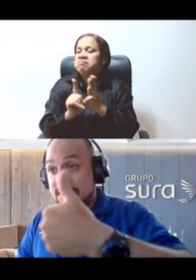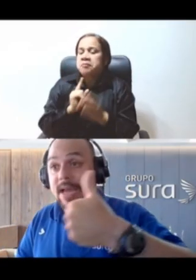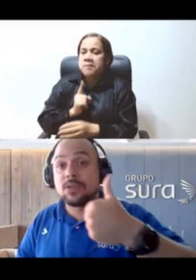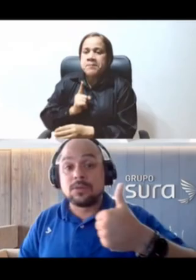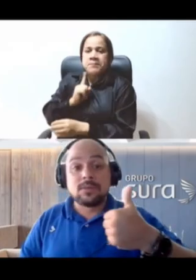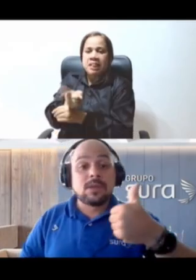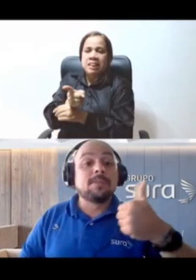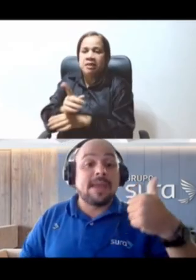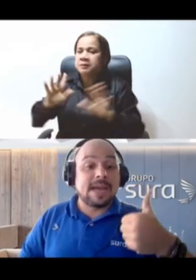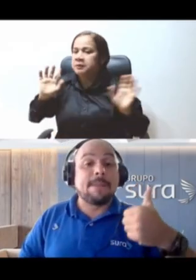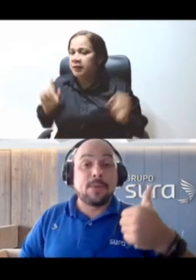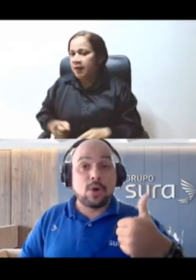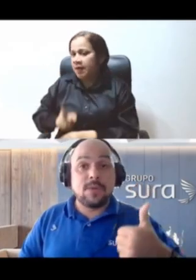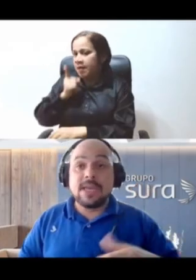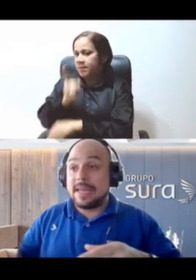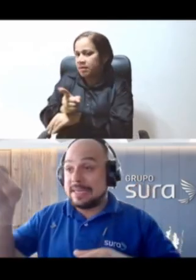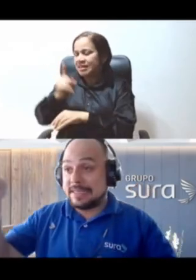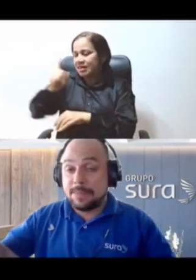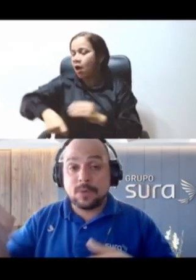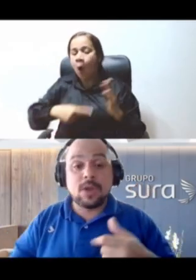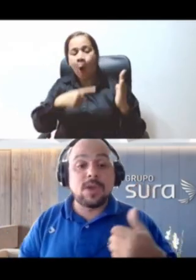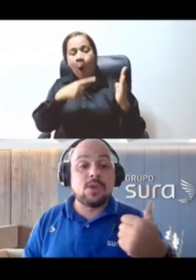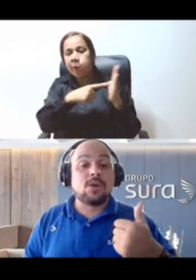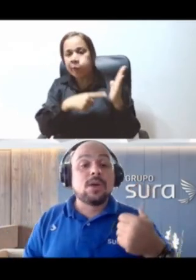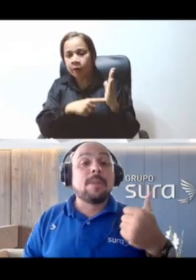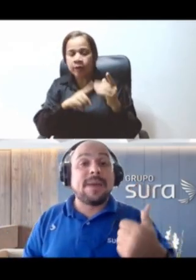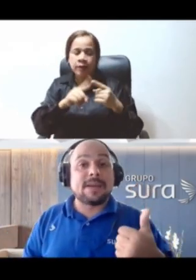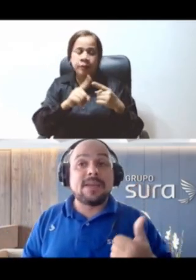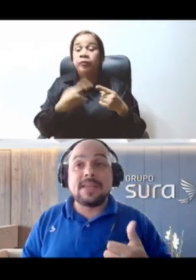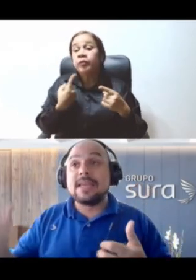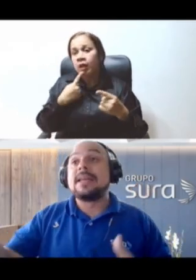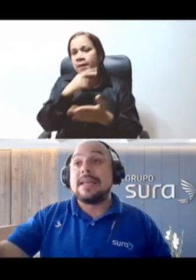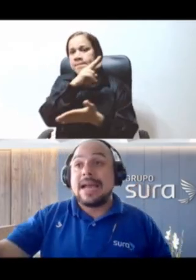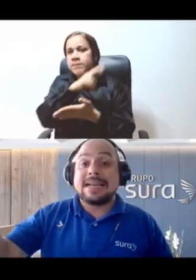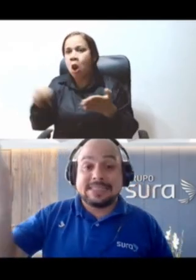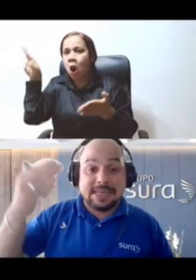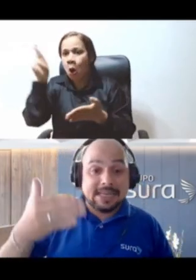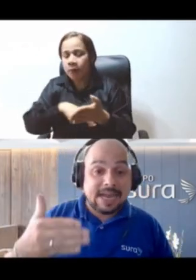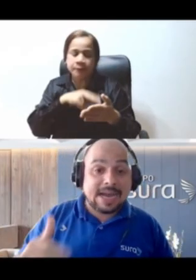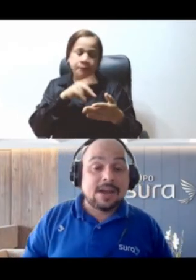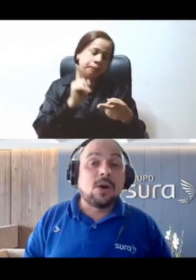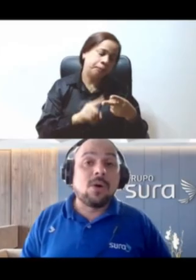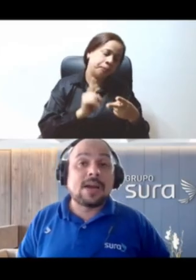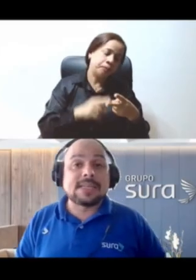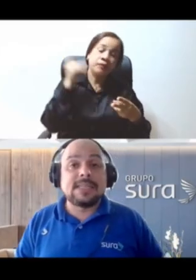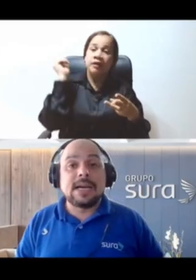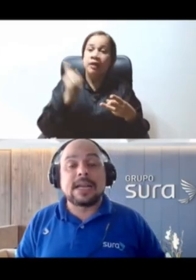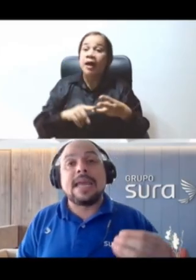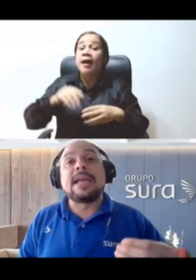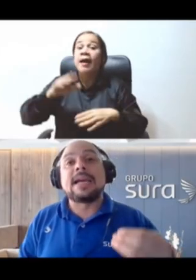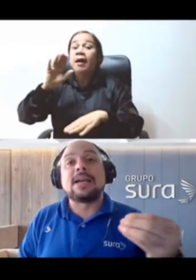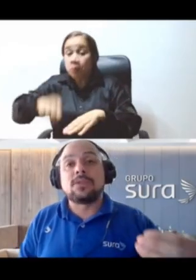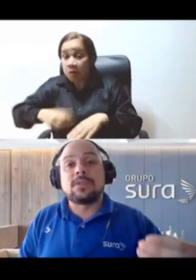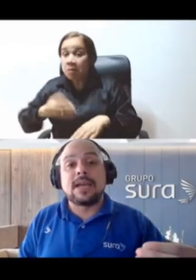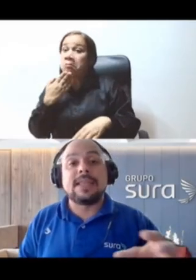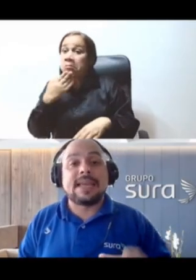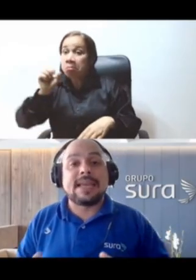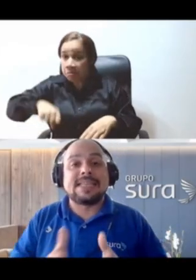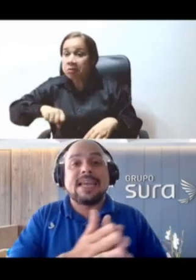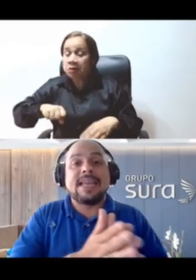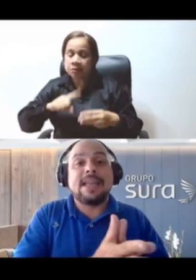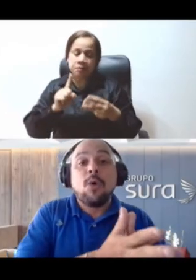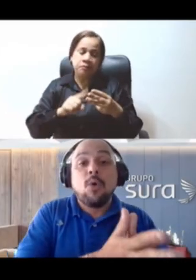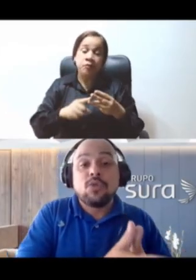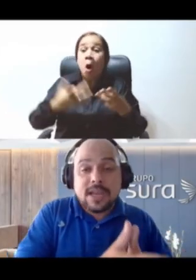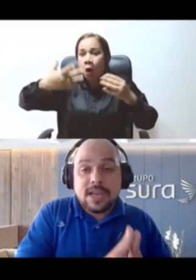Venga, dar un mandato. Venga, prohibir. Está prohibido. Permitir, acceder a o castigar en caso